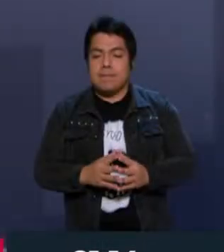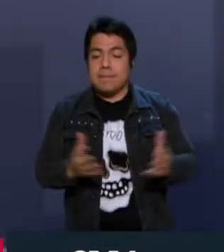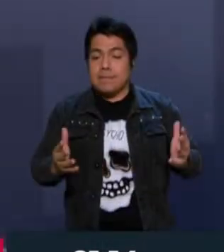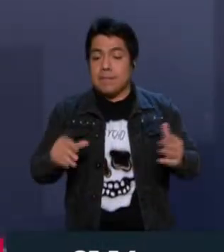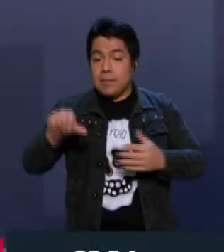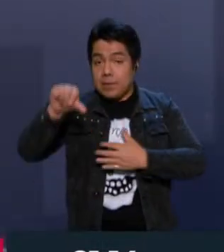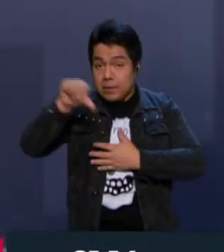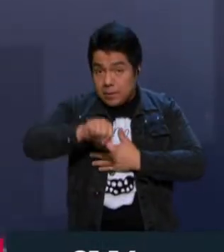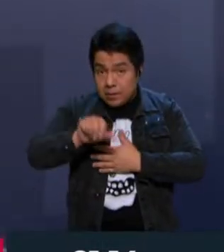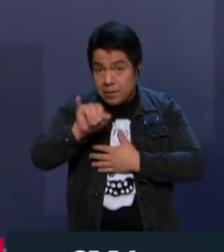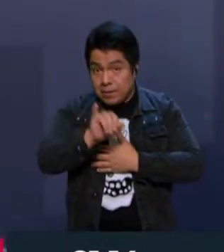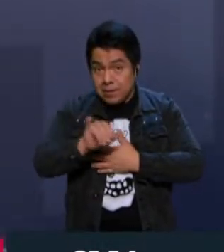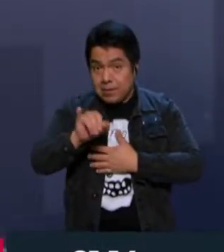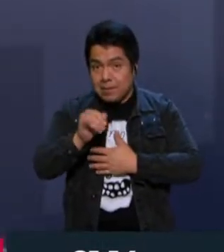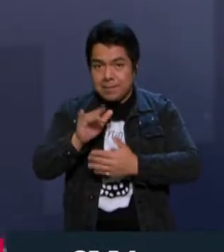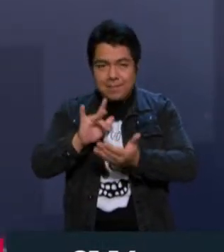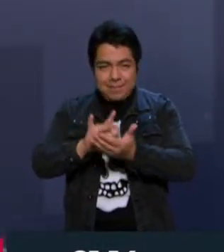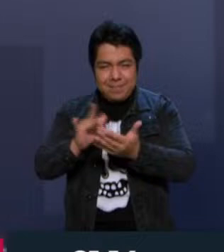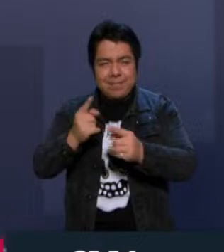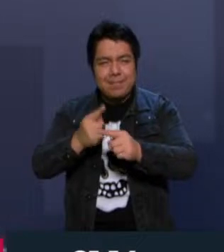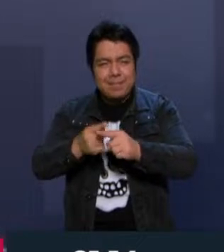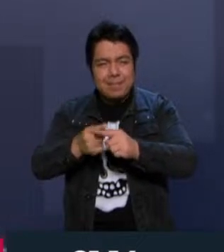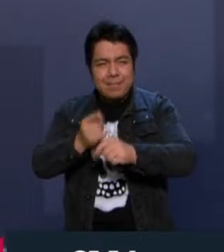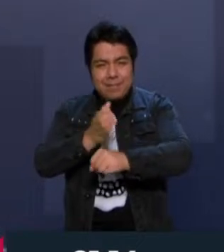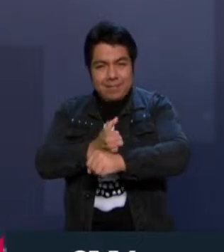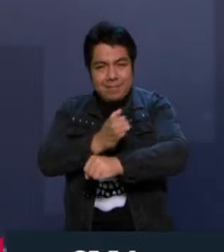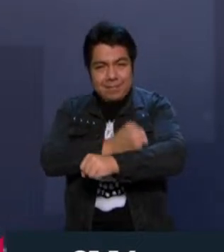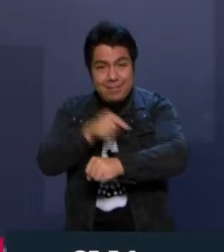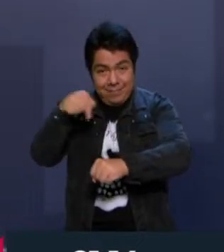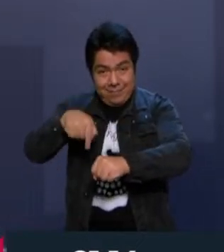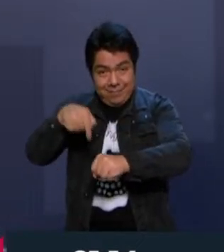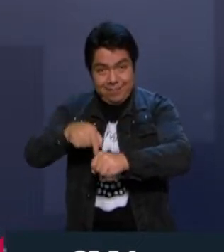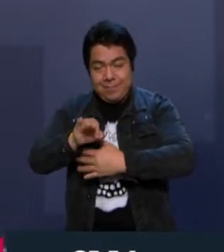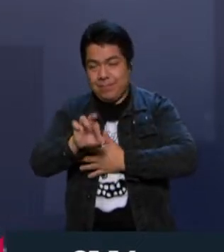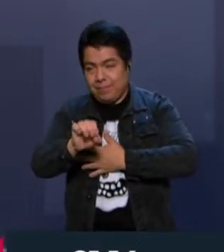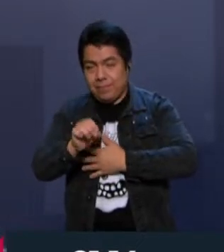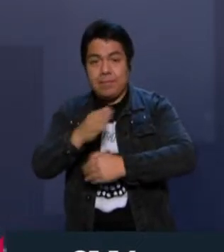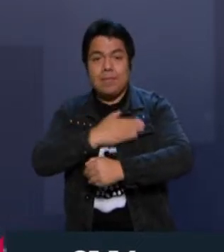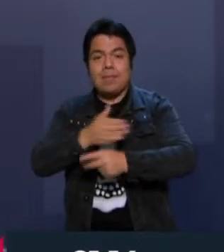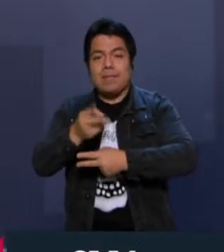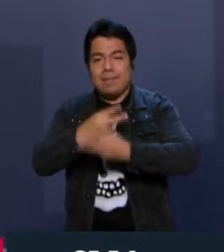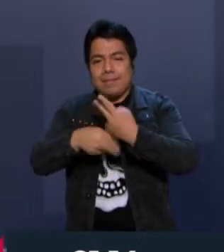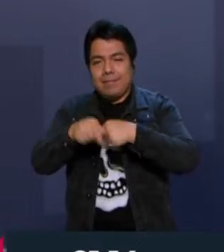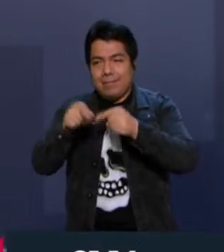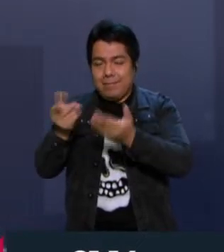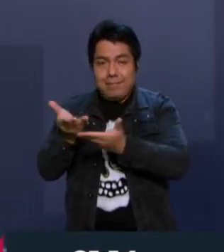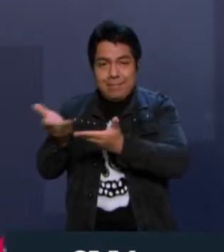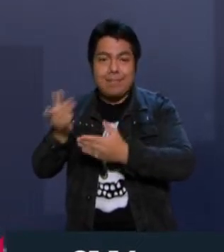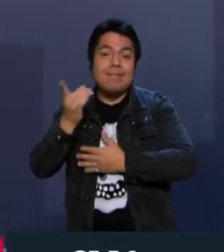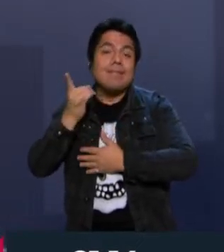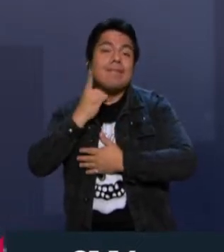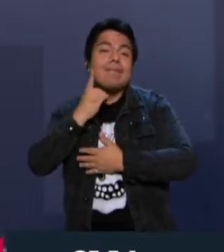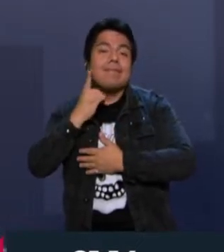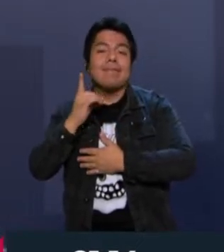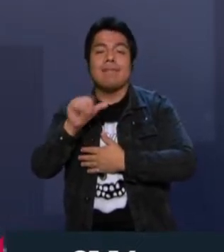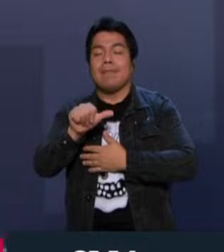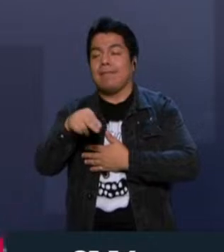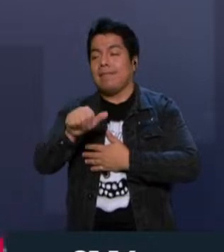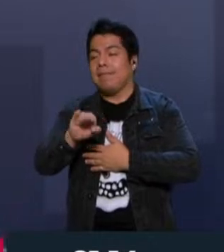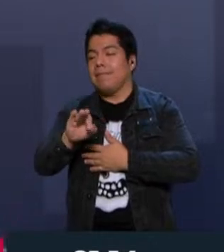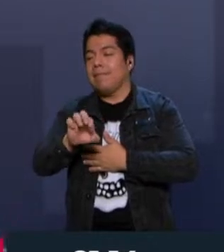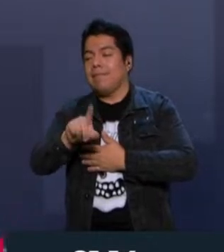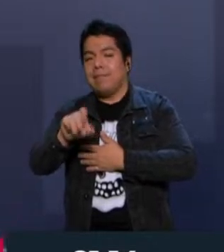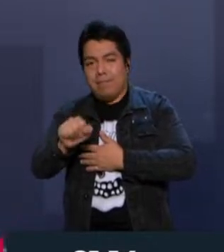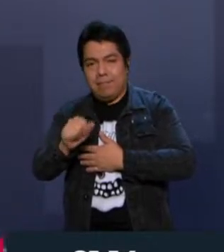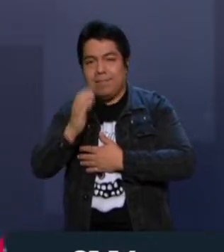Y para el desdoble de este jueves, le agradecemos que nos acompañe aquí en el foro y le damos la bienvenida a su casa a la diputada local Ana Francis López